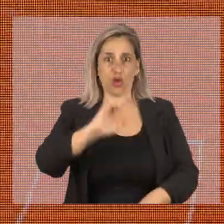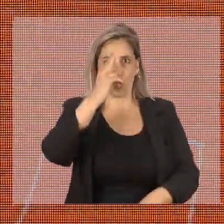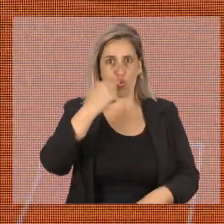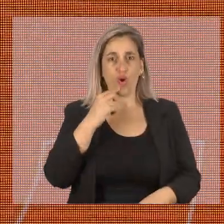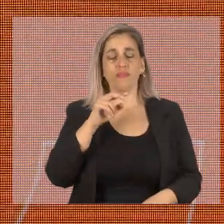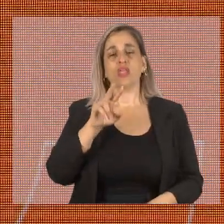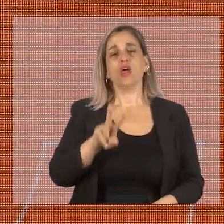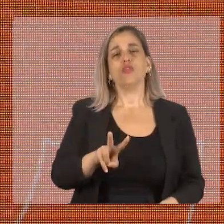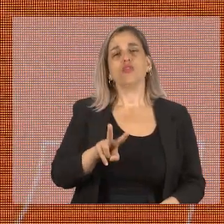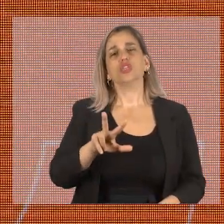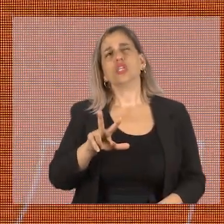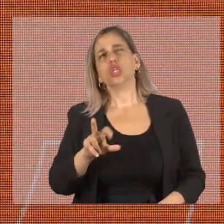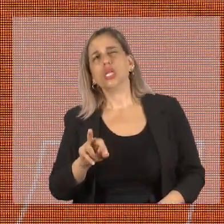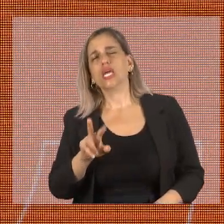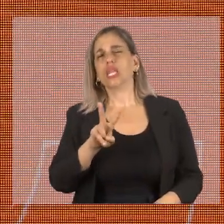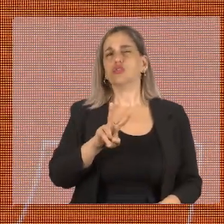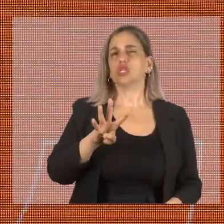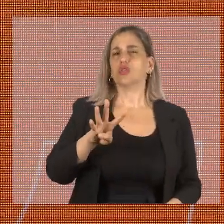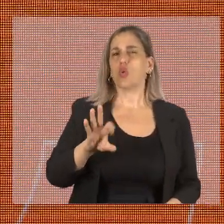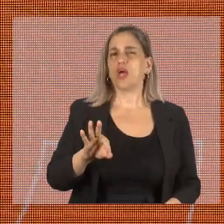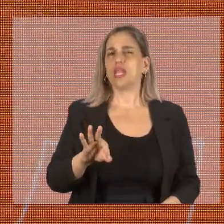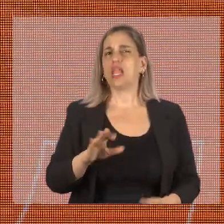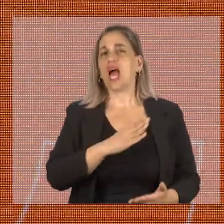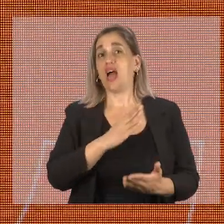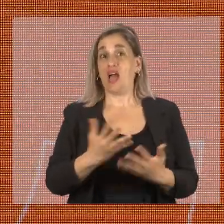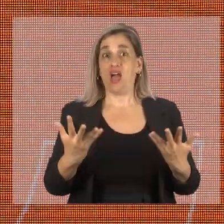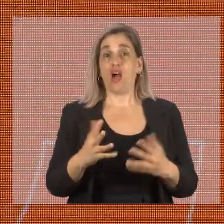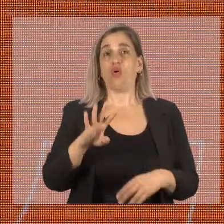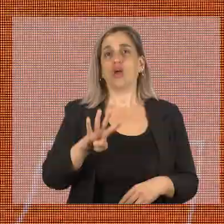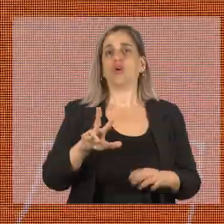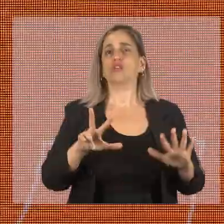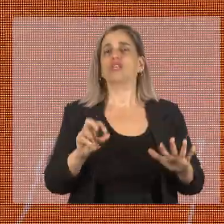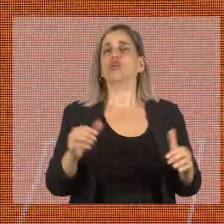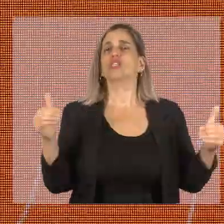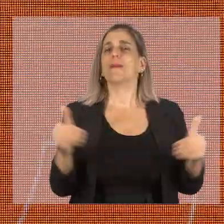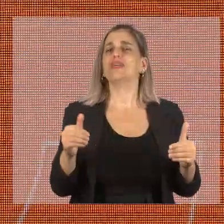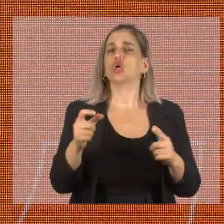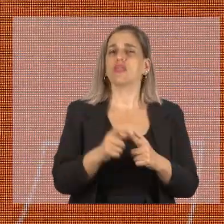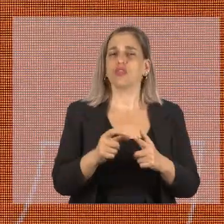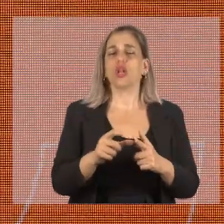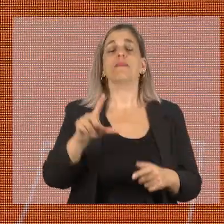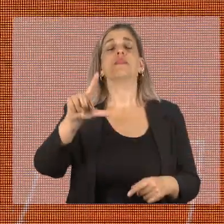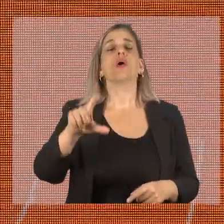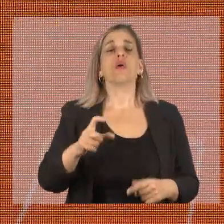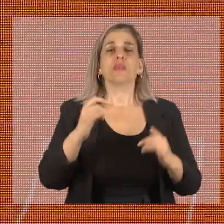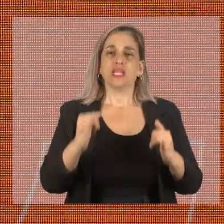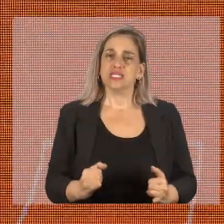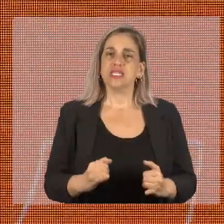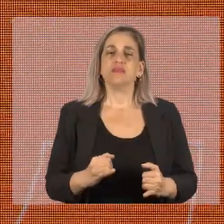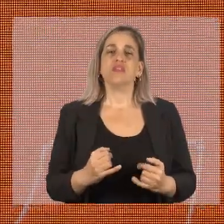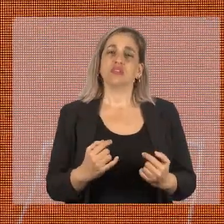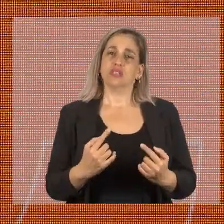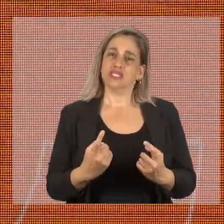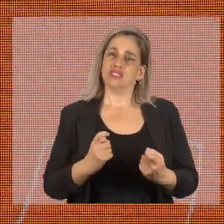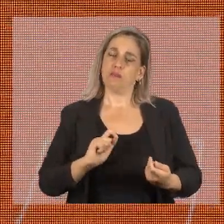país. Pasó de 230, 240 a 480 millones de dólares. Obviamente que tenemos